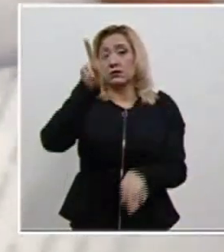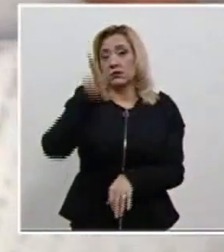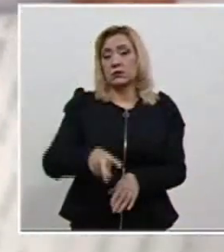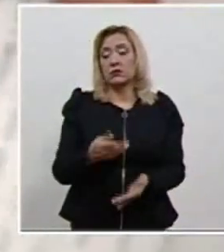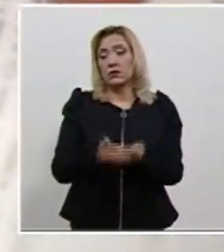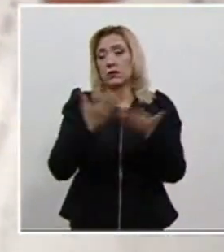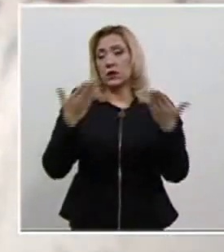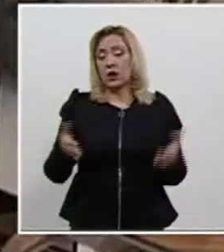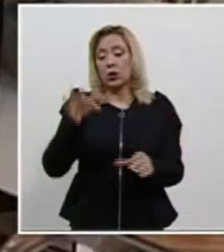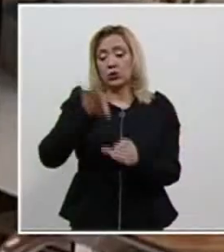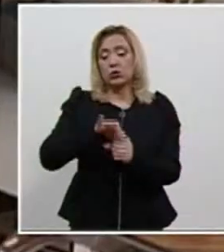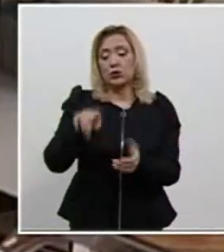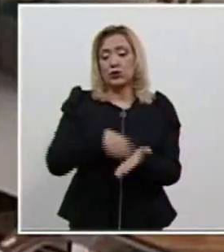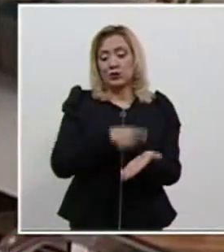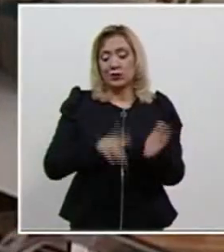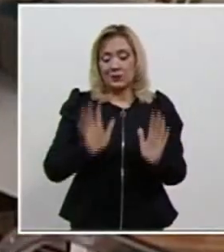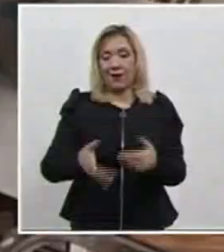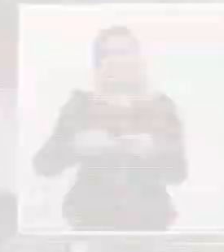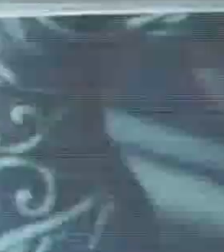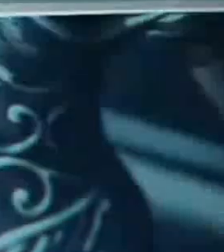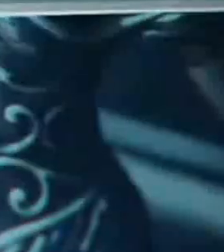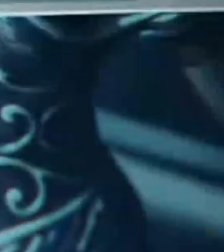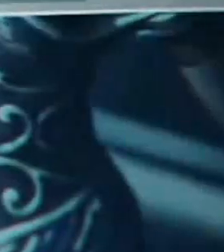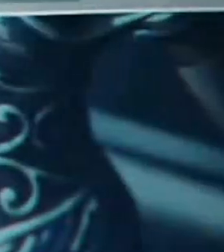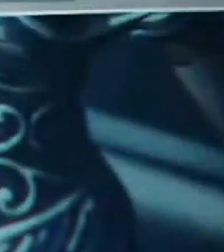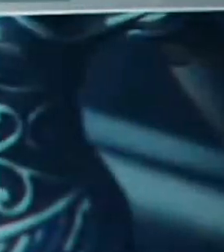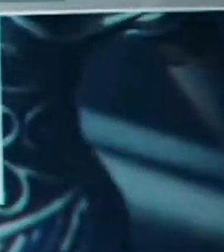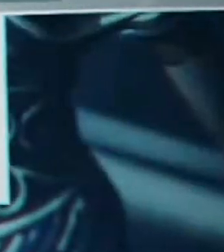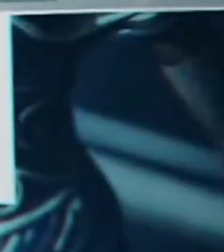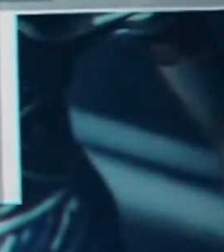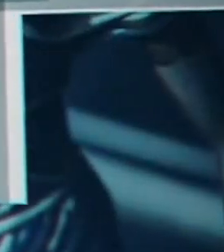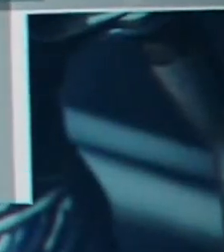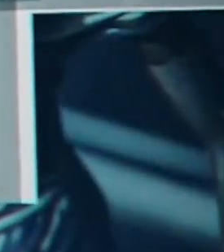proceso electoral en curso.